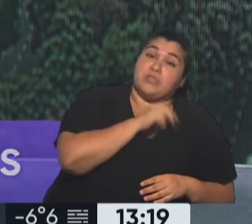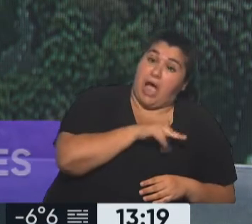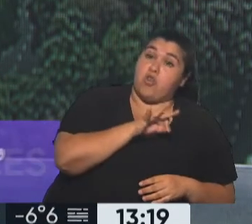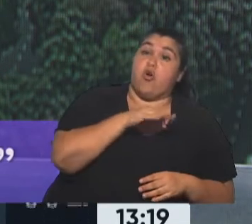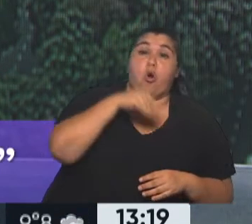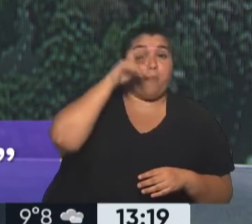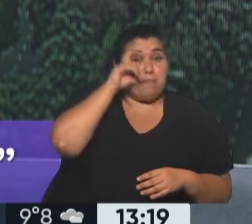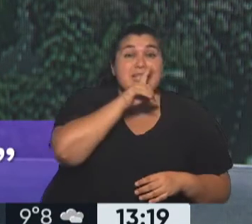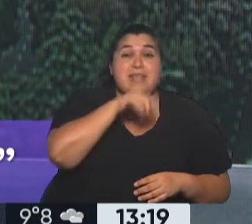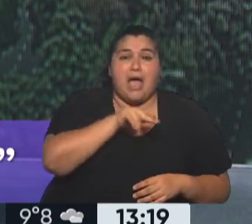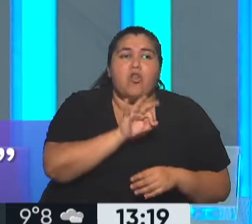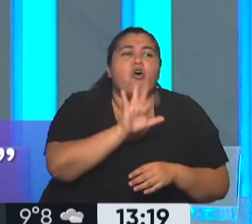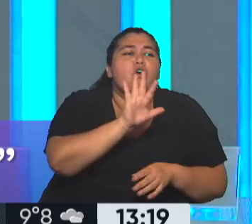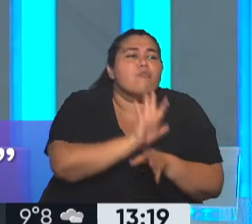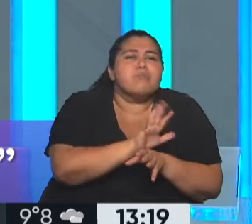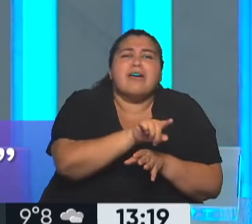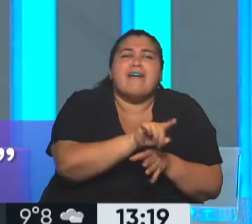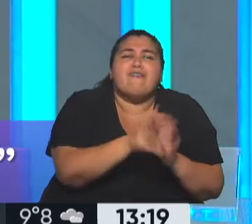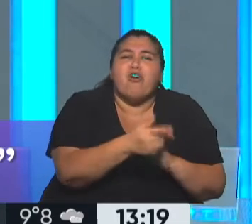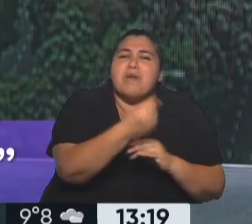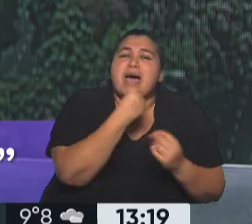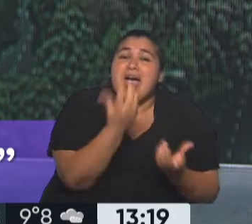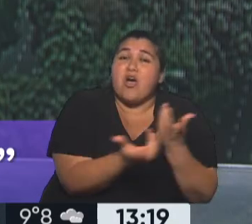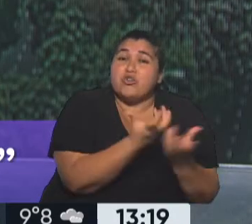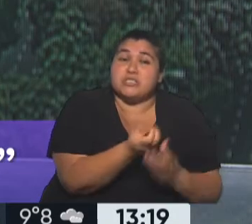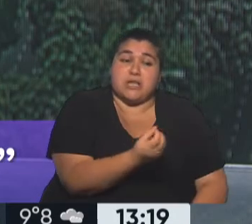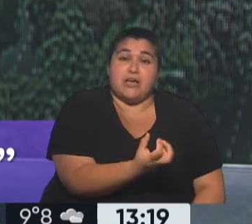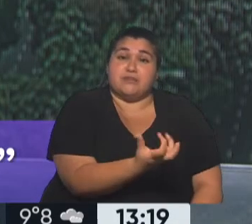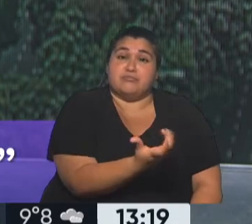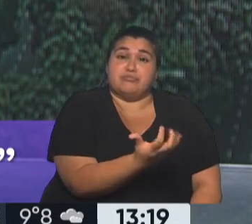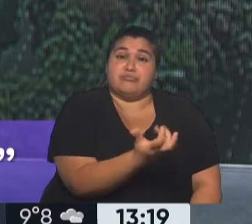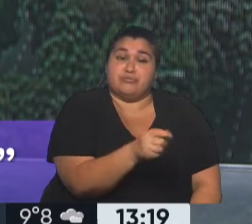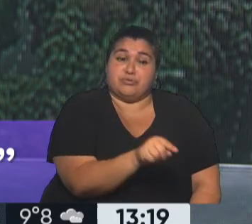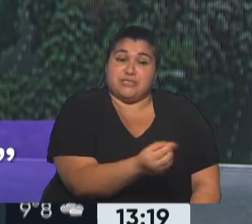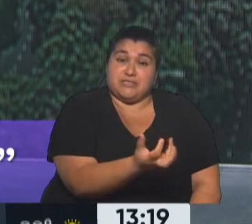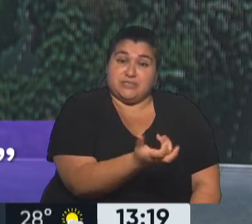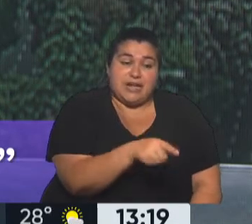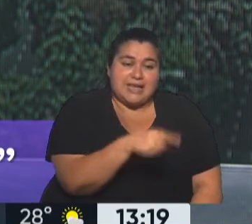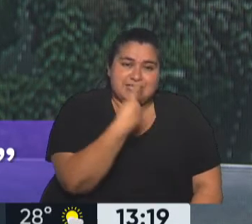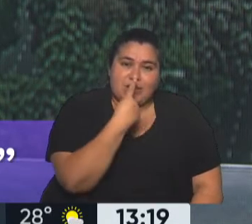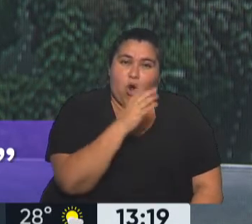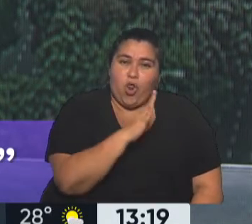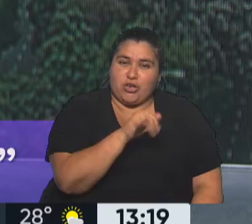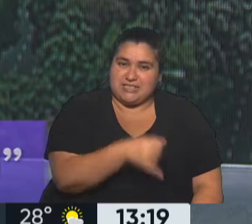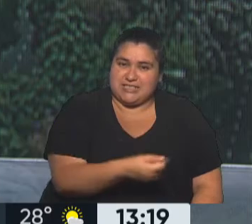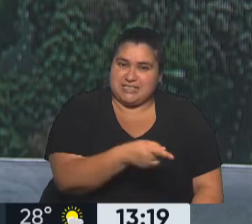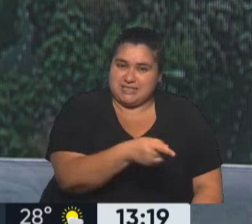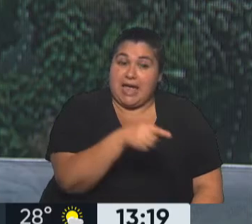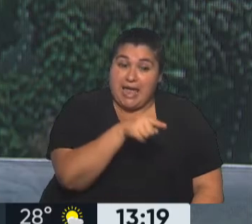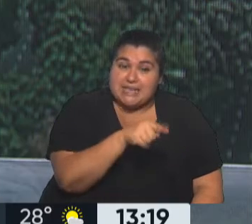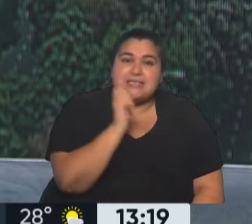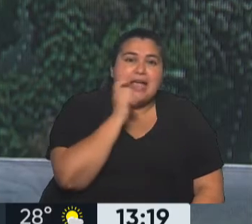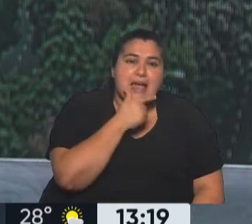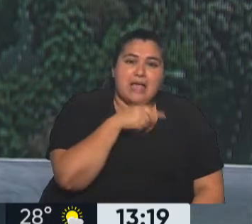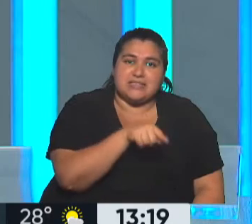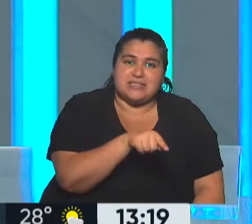el gas de cocina. Por Es eso le decir, estoy el gas que preguntando, sale tal de la cual. Lo hornalla, cotidiano. Bueno, ese y que tiene ese olor, ese es el gas butano, el gas metano. Ese es